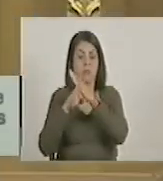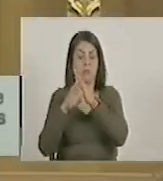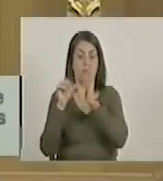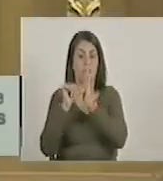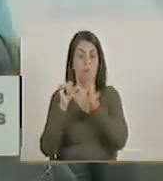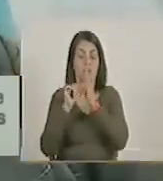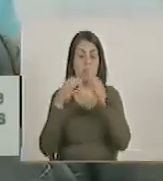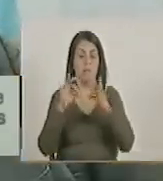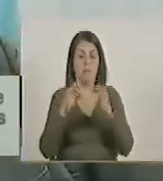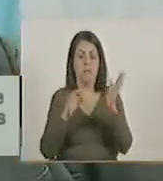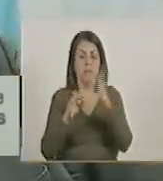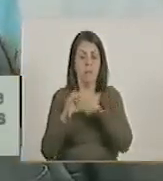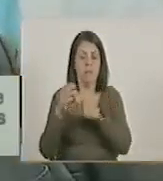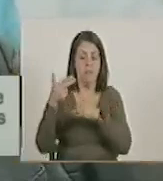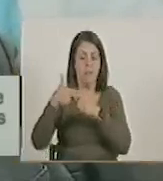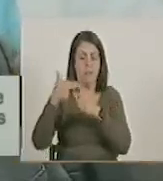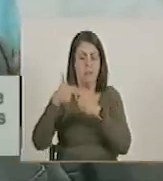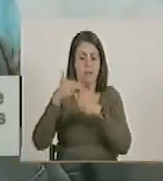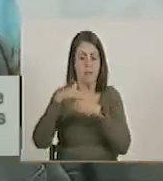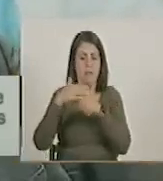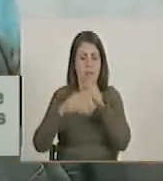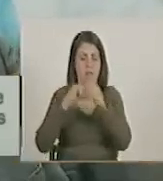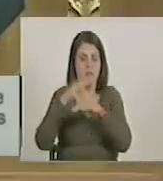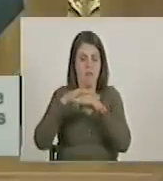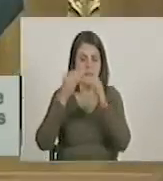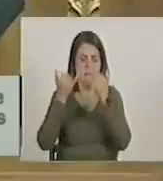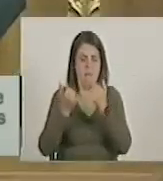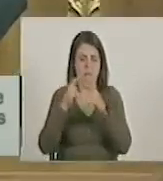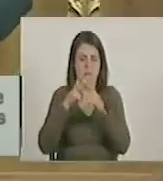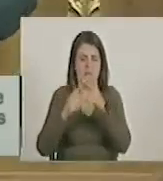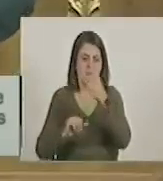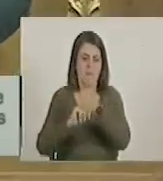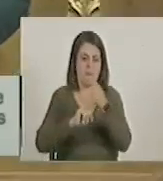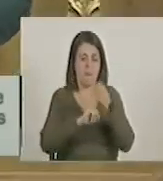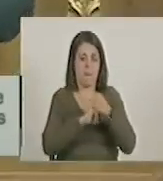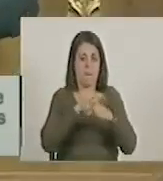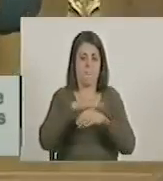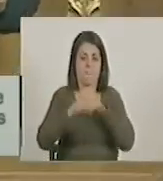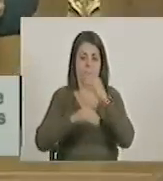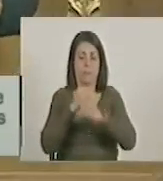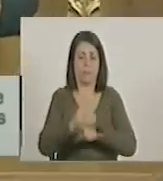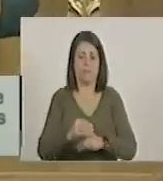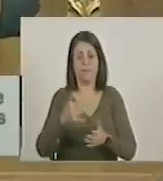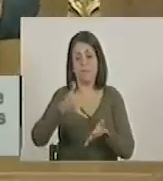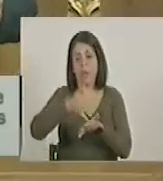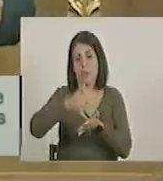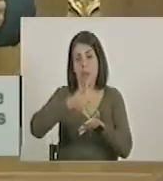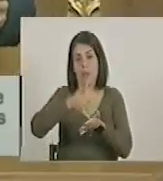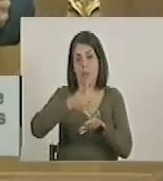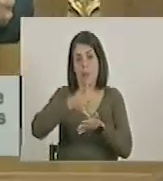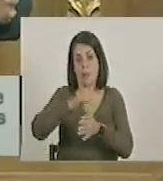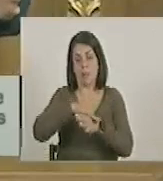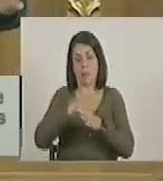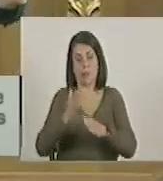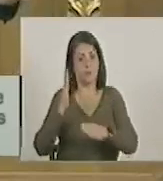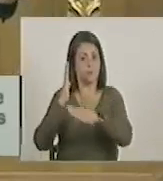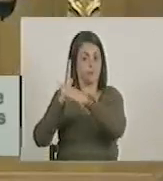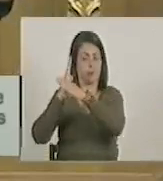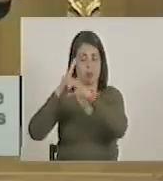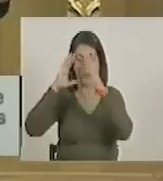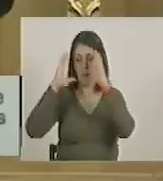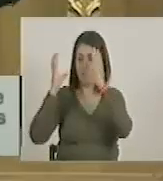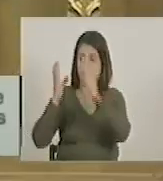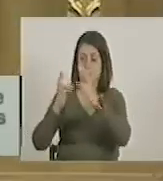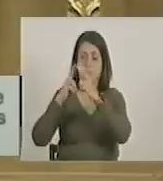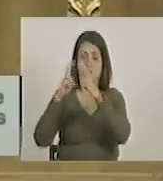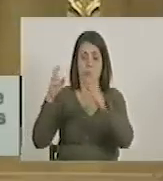vía petrolera. Eso era insostenible. Obviamente era eso insostenible y eso nos hacía muy vulnerables, porque el bloqueo se enfocó en